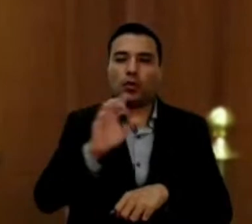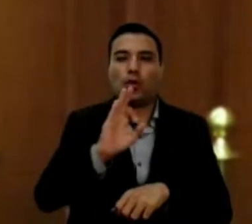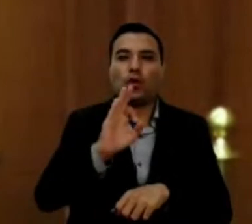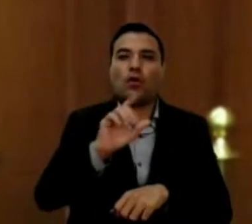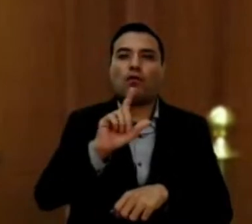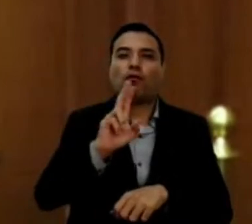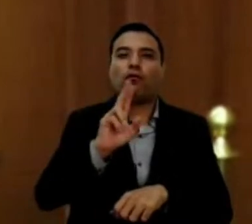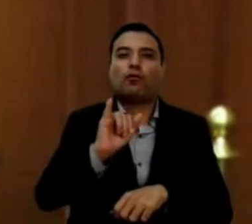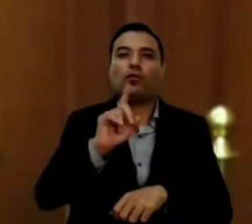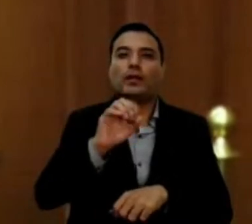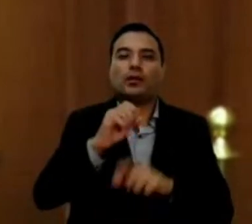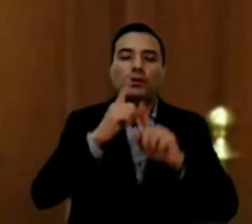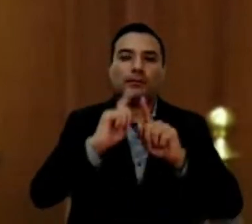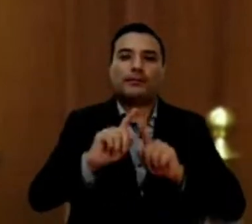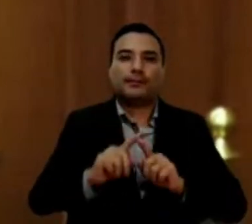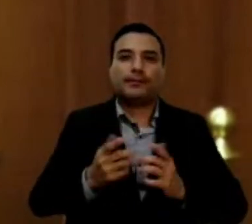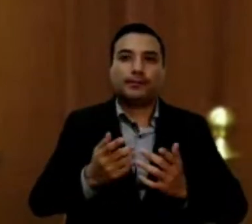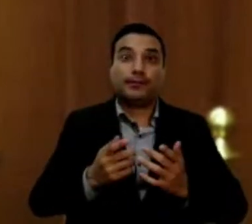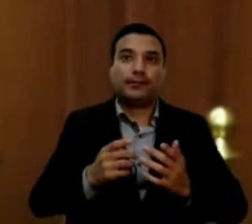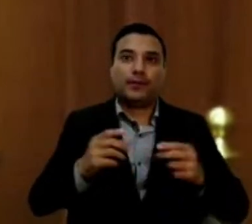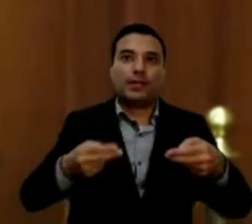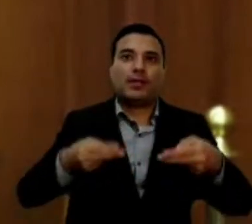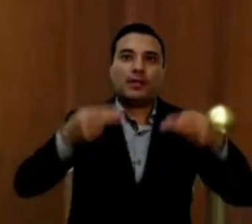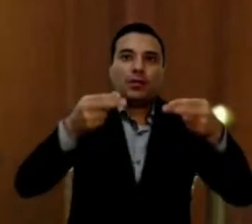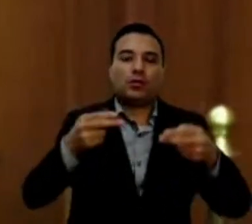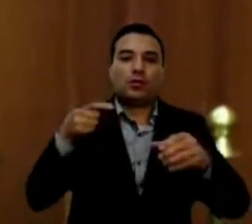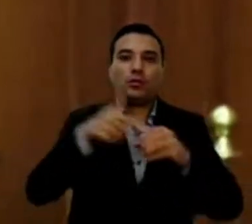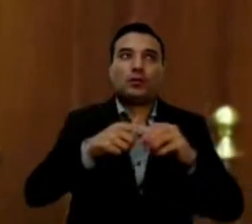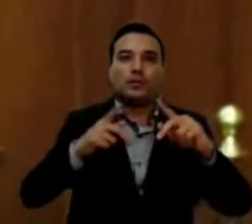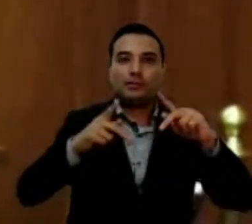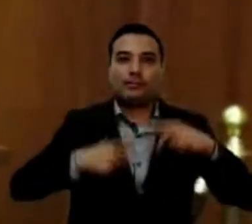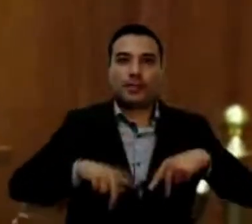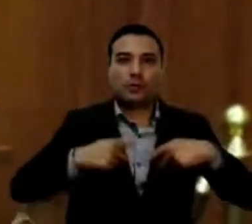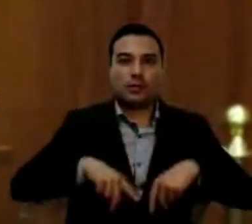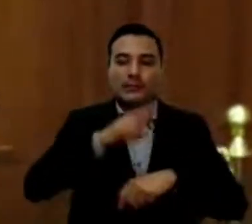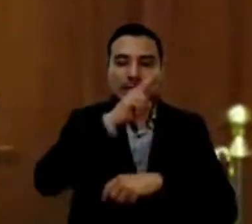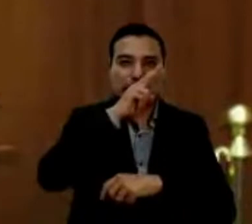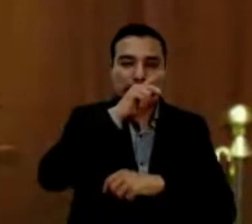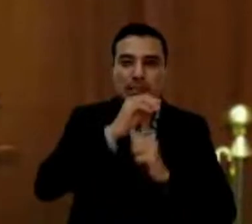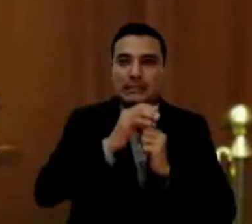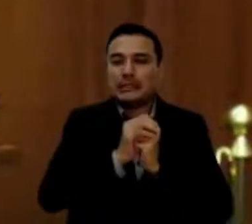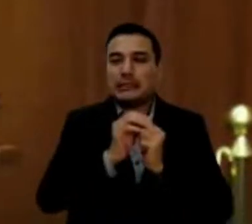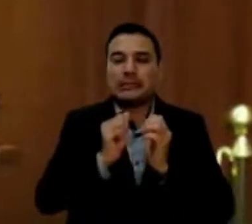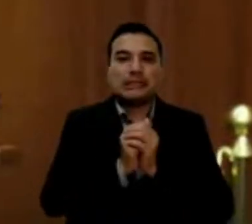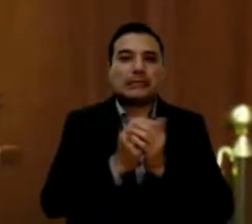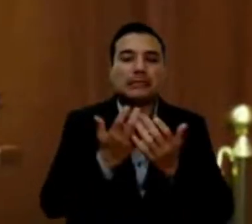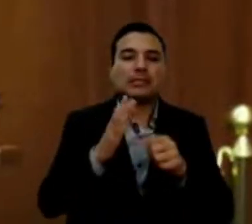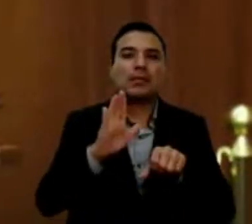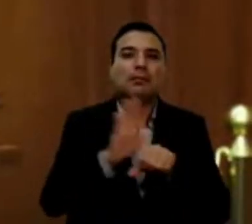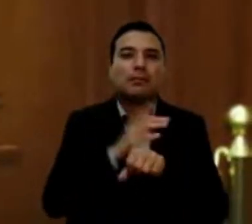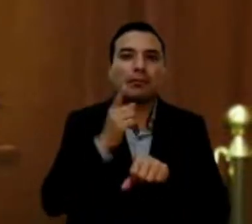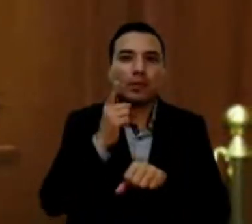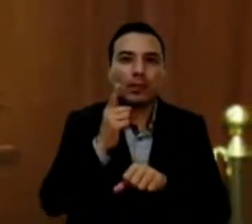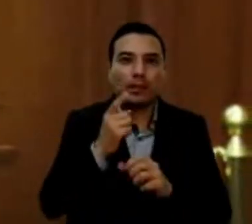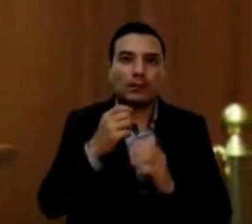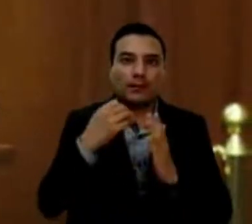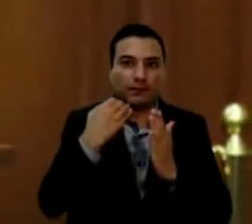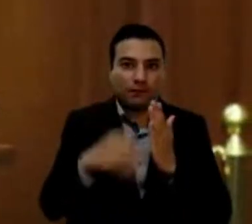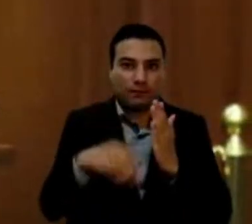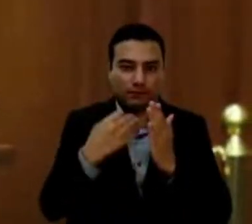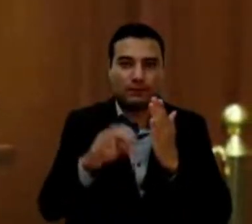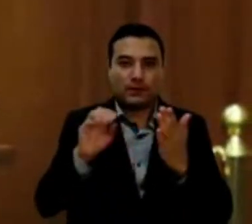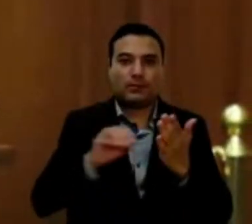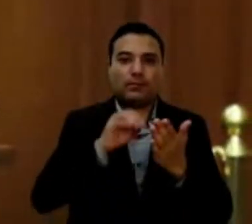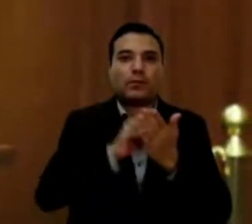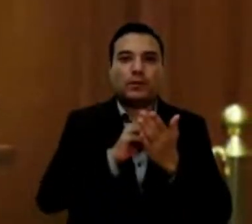es preocupación de los dueños de los establecimientos que expenden al público la venta de gasolina y otros combustibles